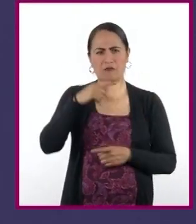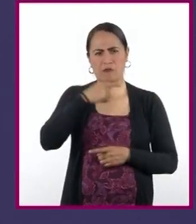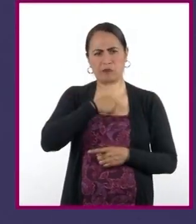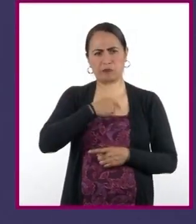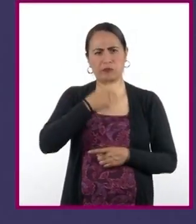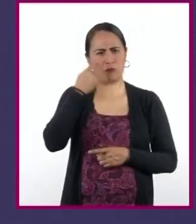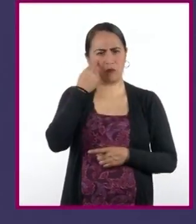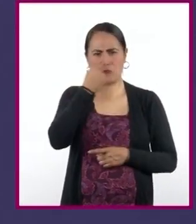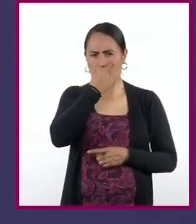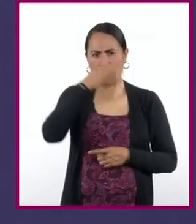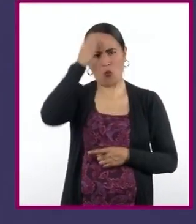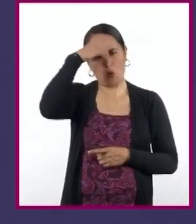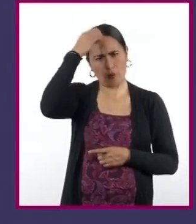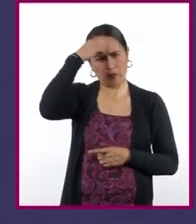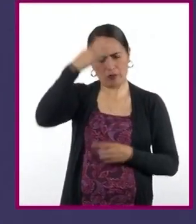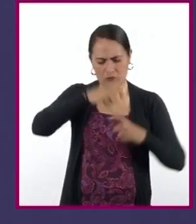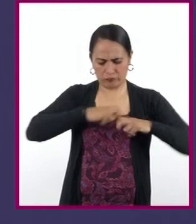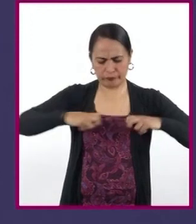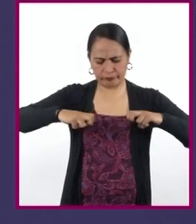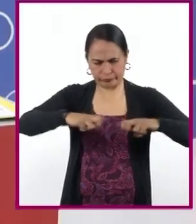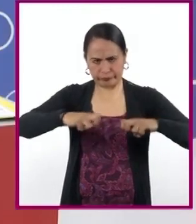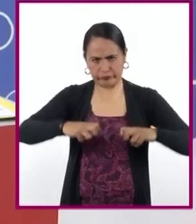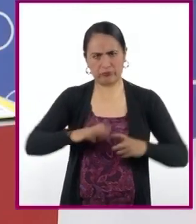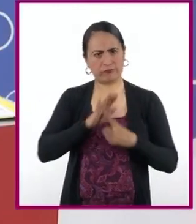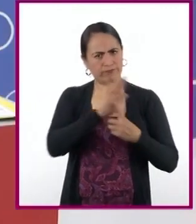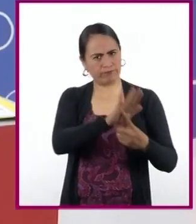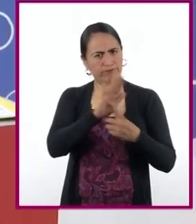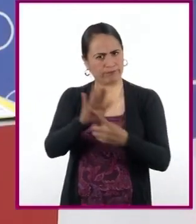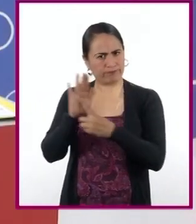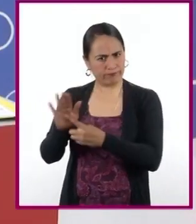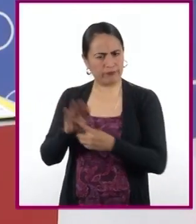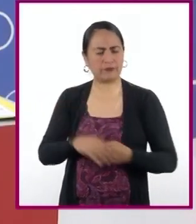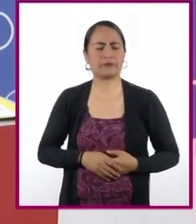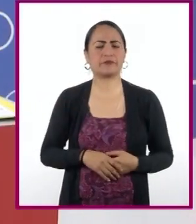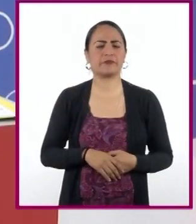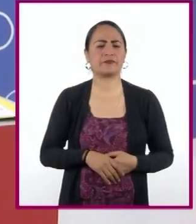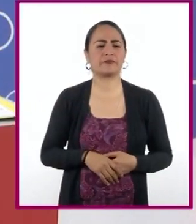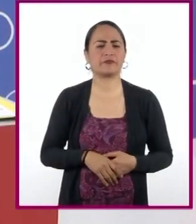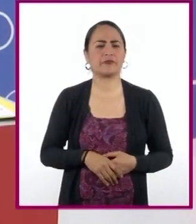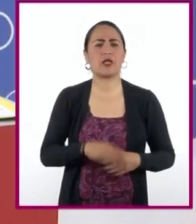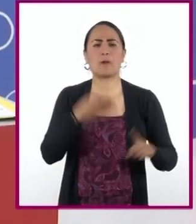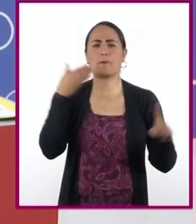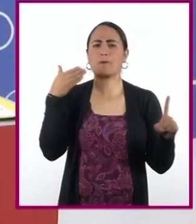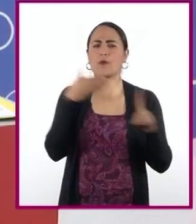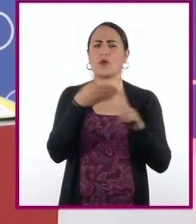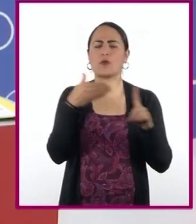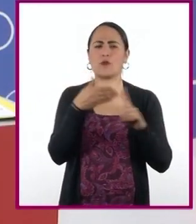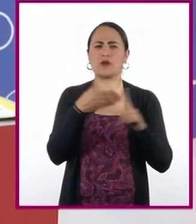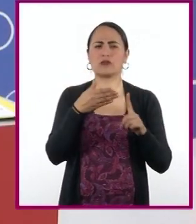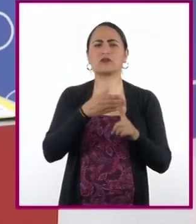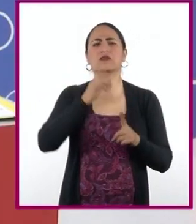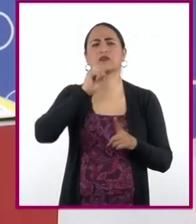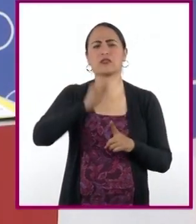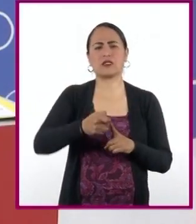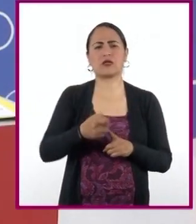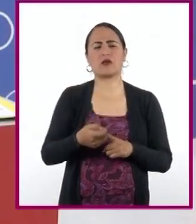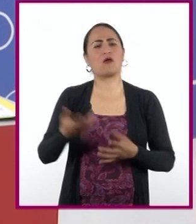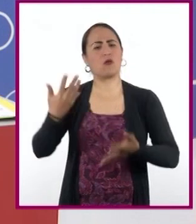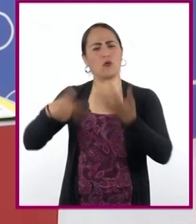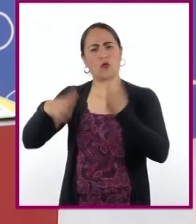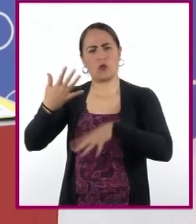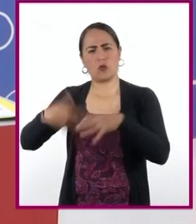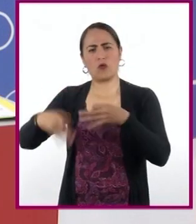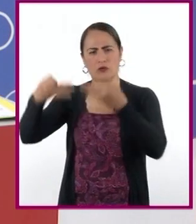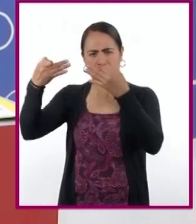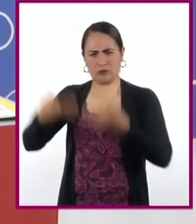posición en un panel de discusión. Y que el propósito es distinguir el empleo del lenguaje formal